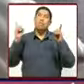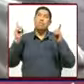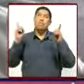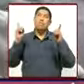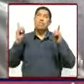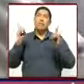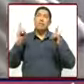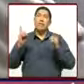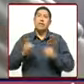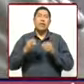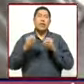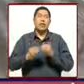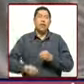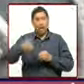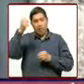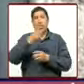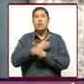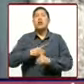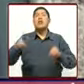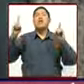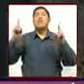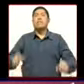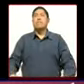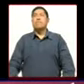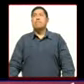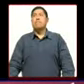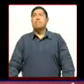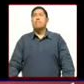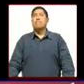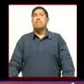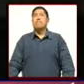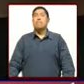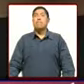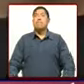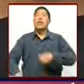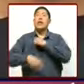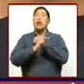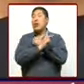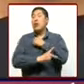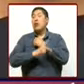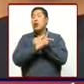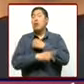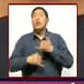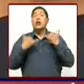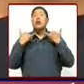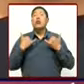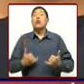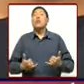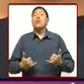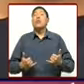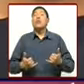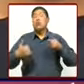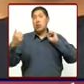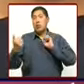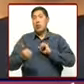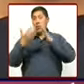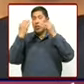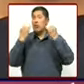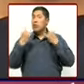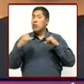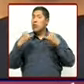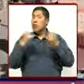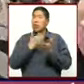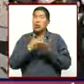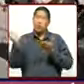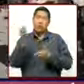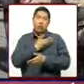La democracia. El país hoy está enfrentando un intento de golpe